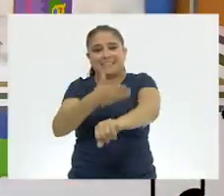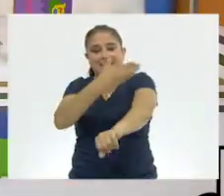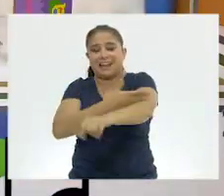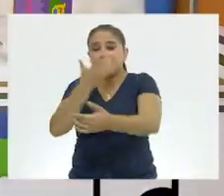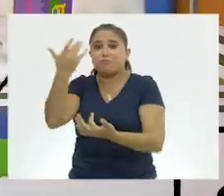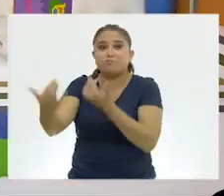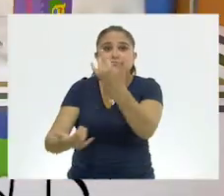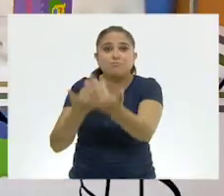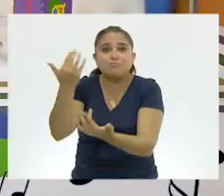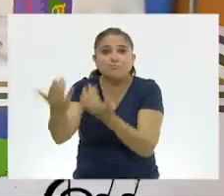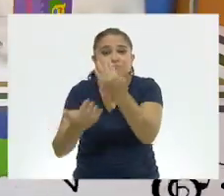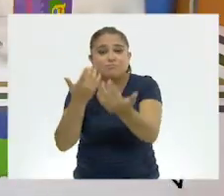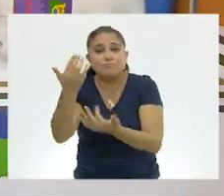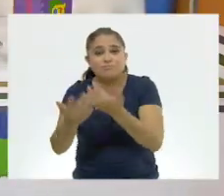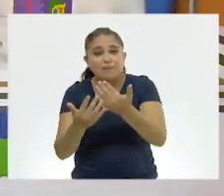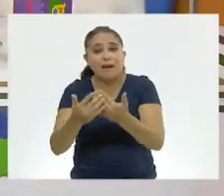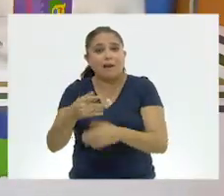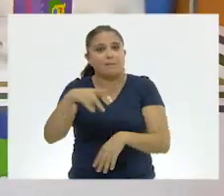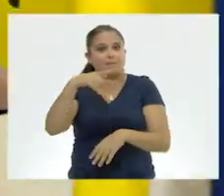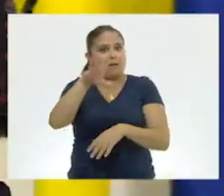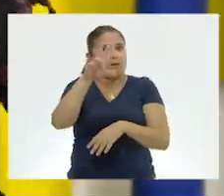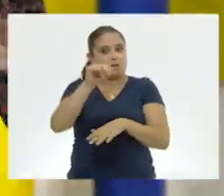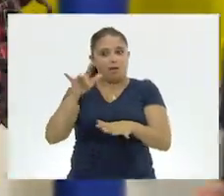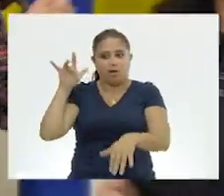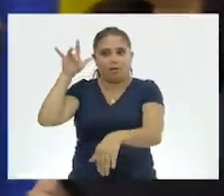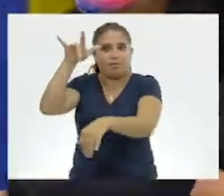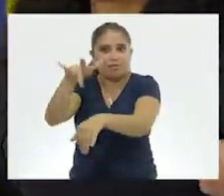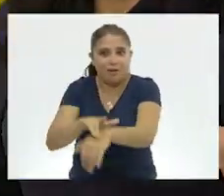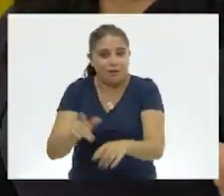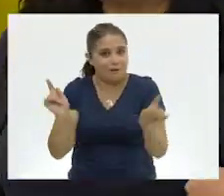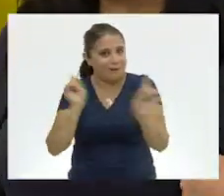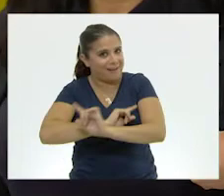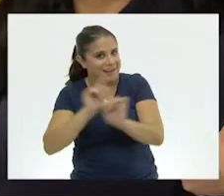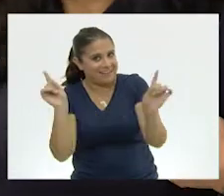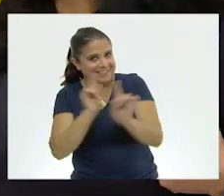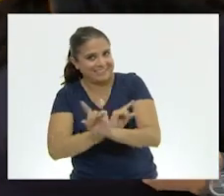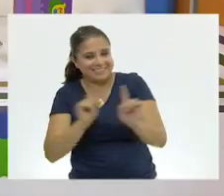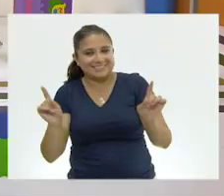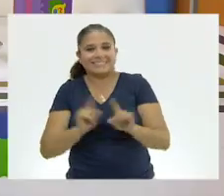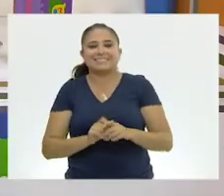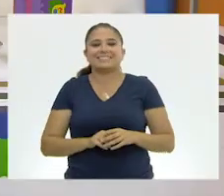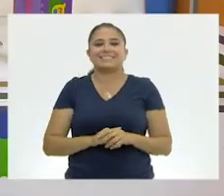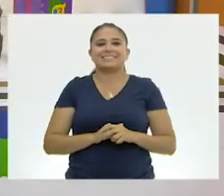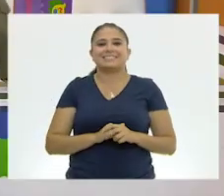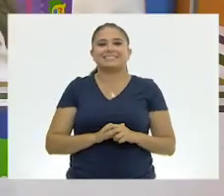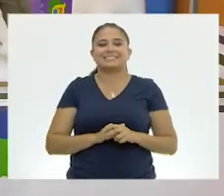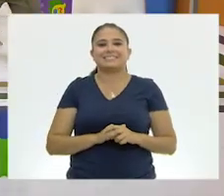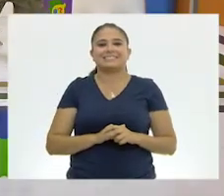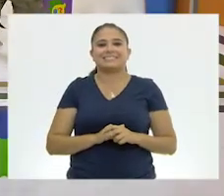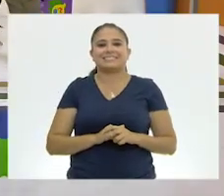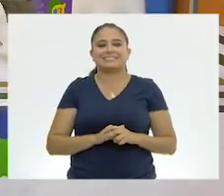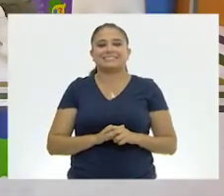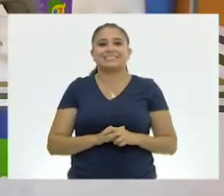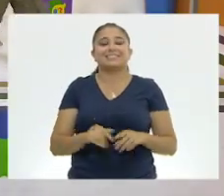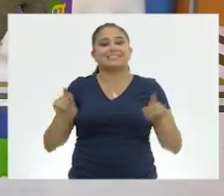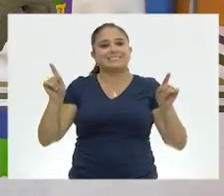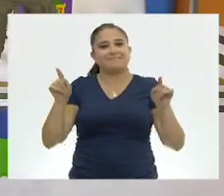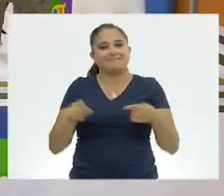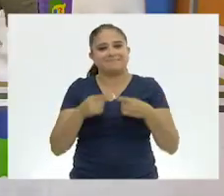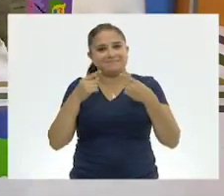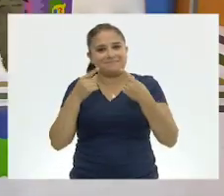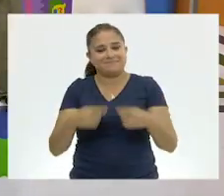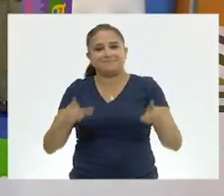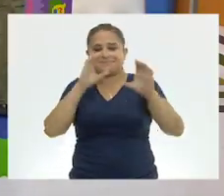fogata! ¡Pero no metas la pata! ¡Pero no metas la pata! Llevo puesta